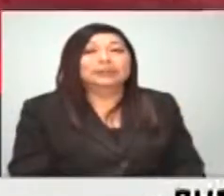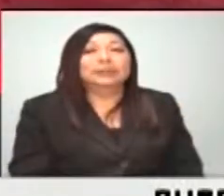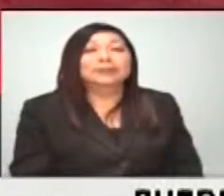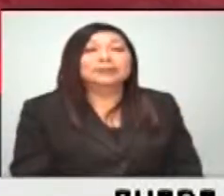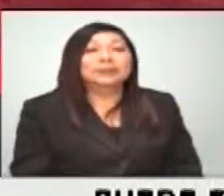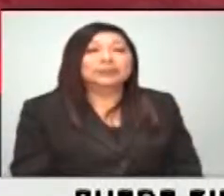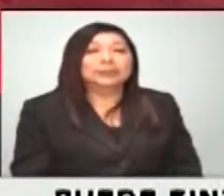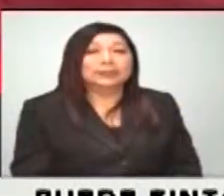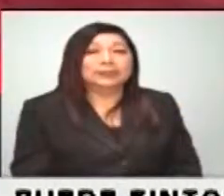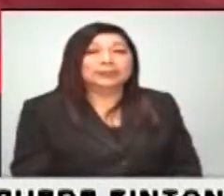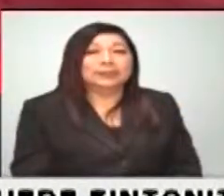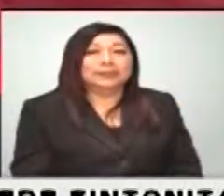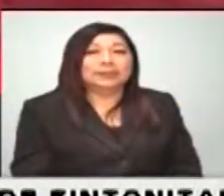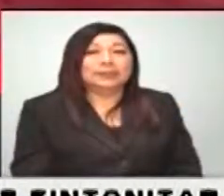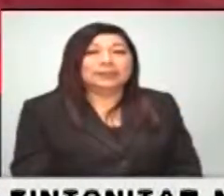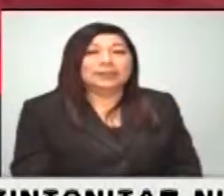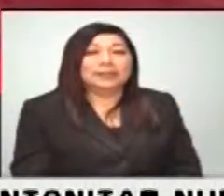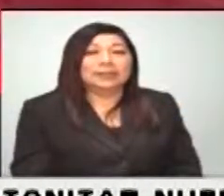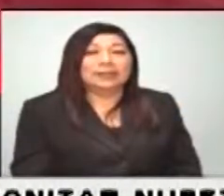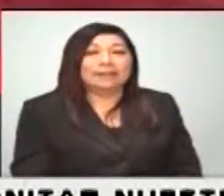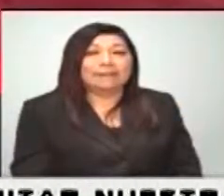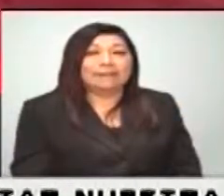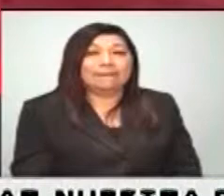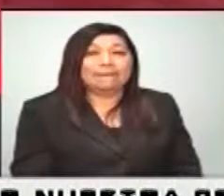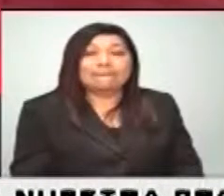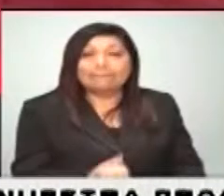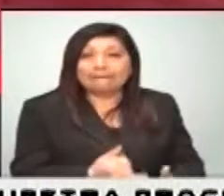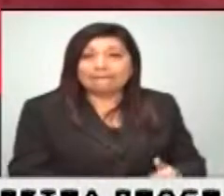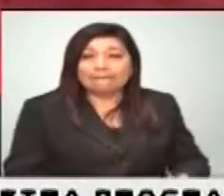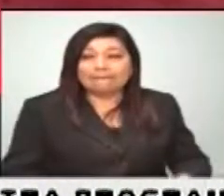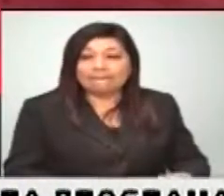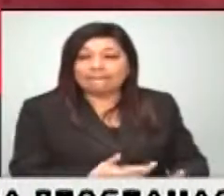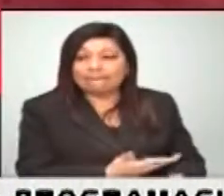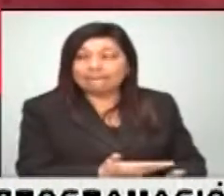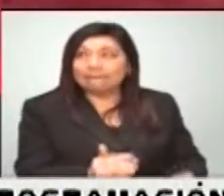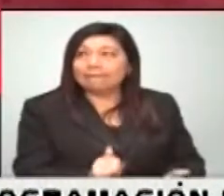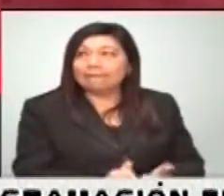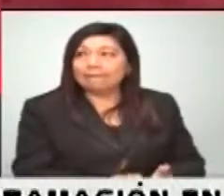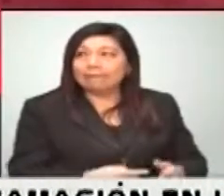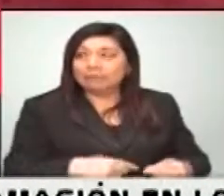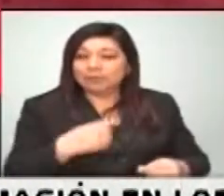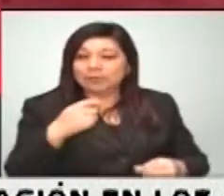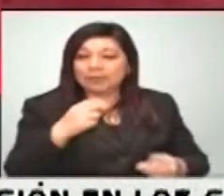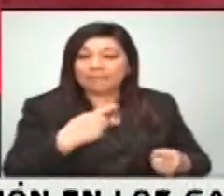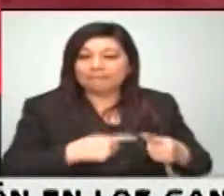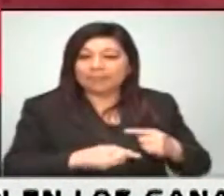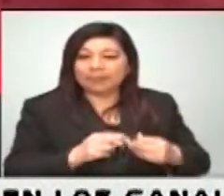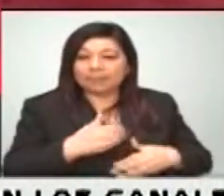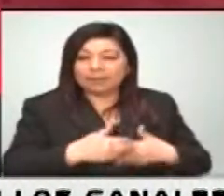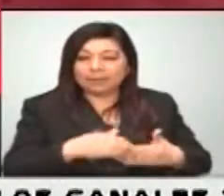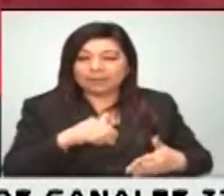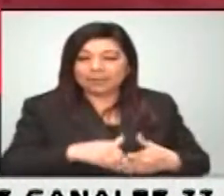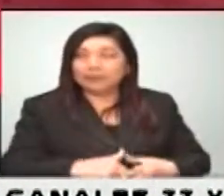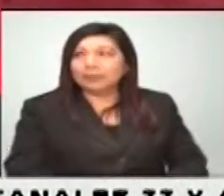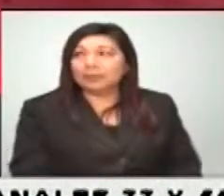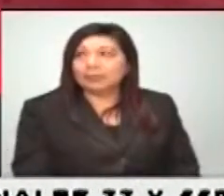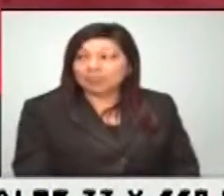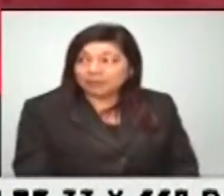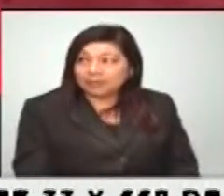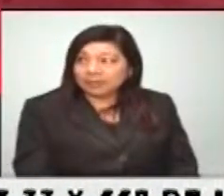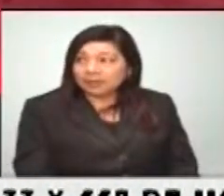electoral. Finalizado el debate, los señores congresistas se servirán a marcar su asistencia para proceder a votar.